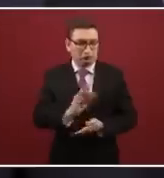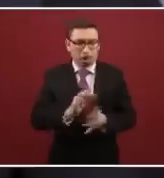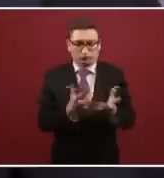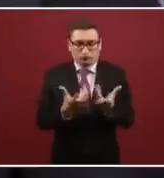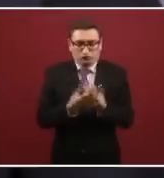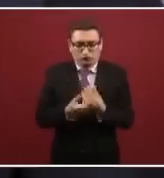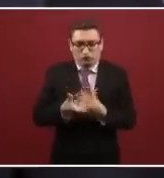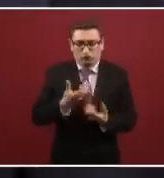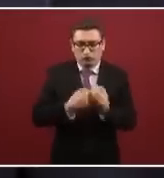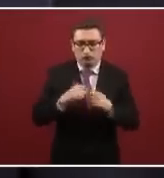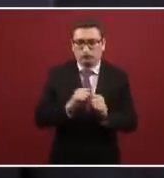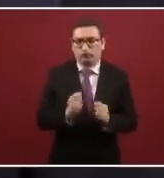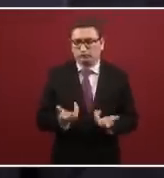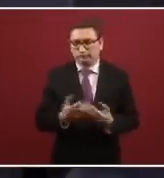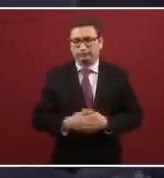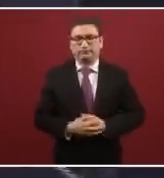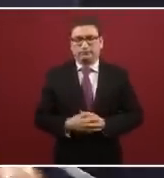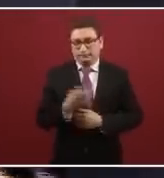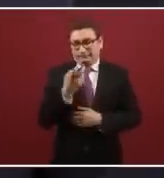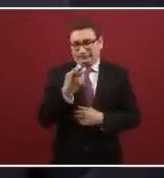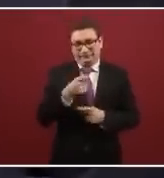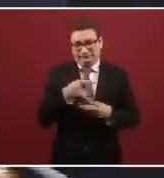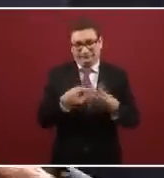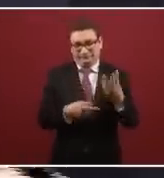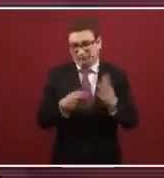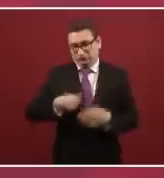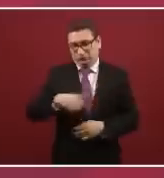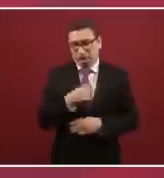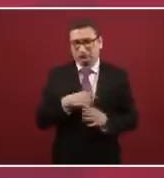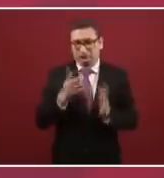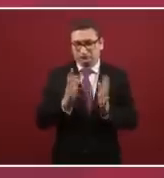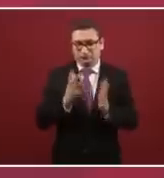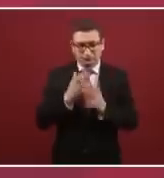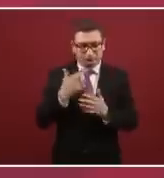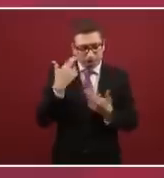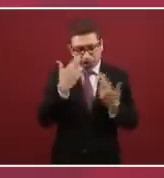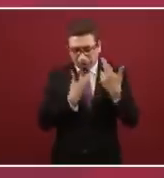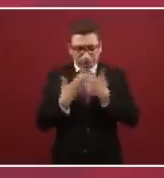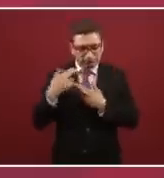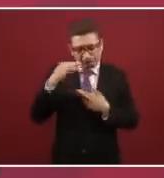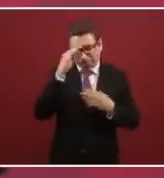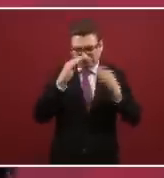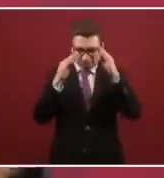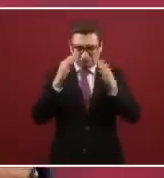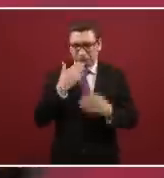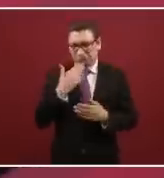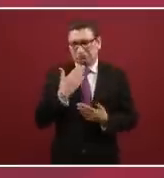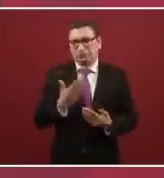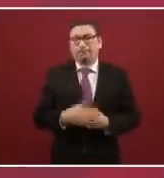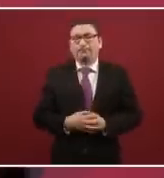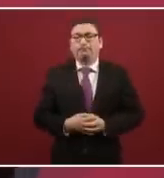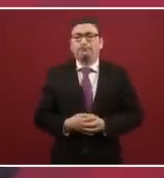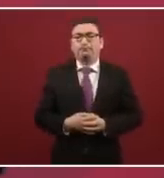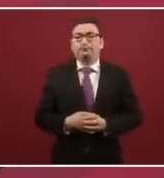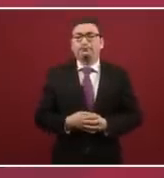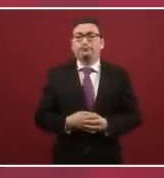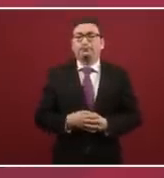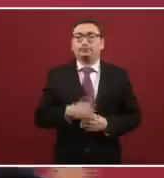sociedad. Entonces, todo eso lo estamos ya revisando y están